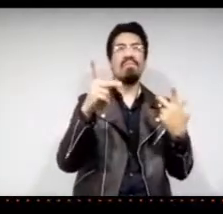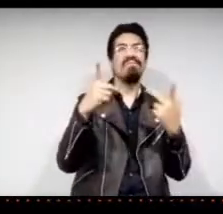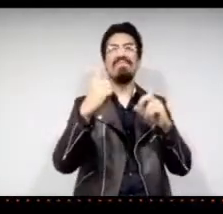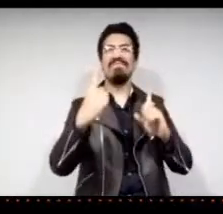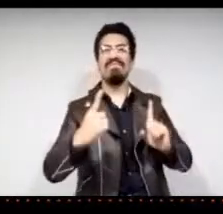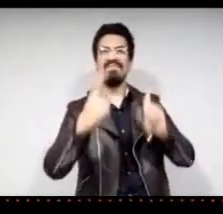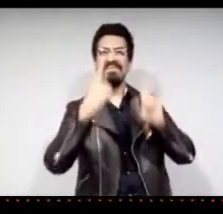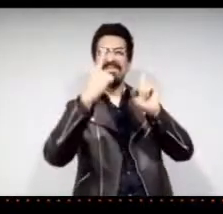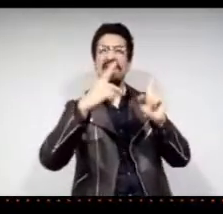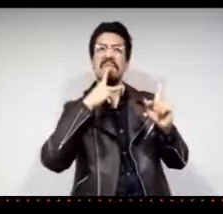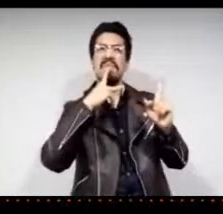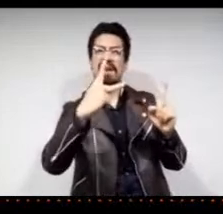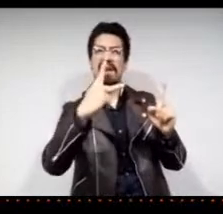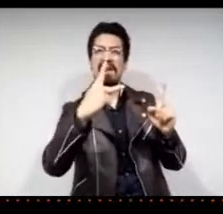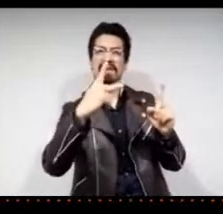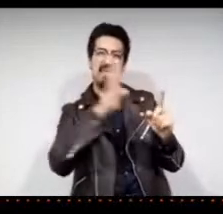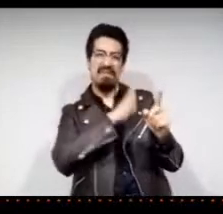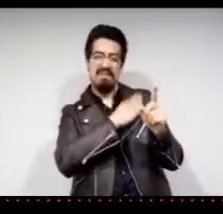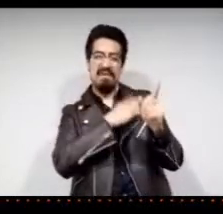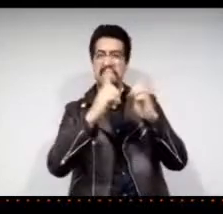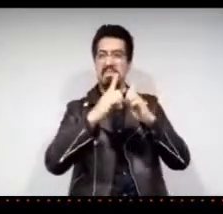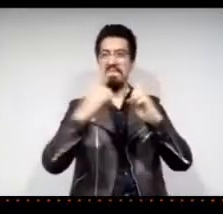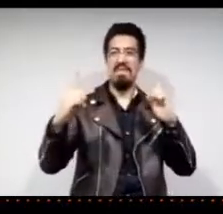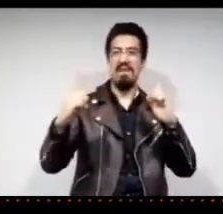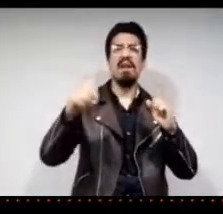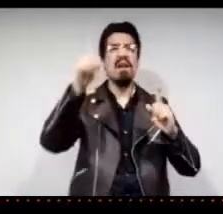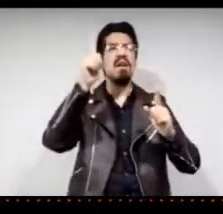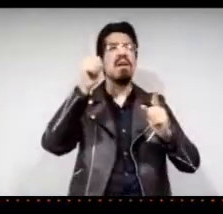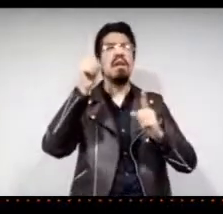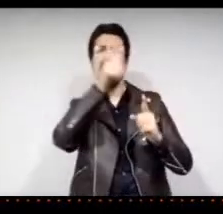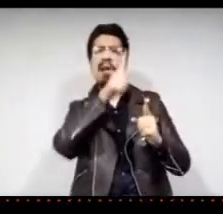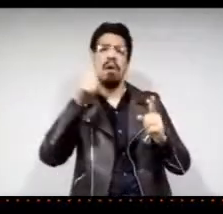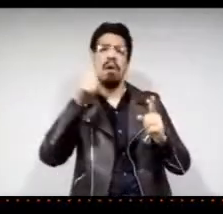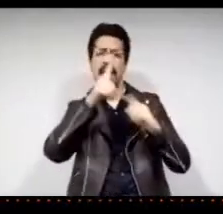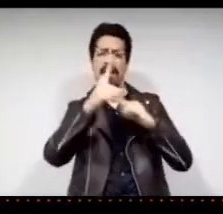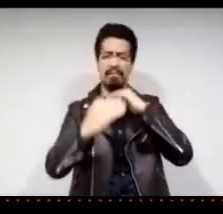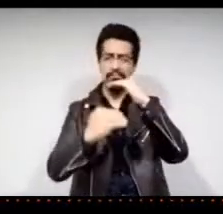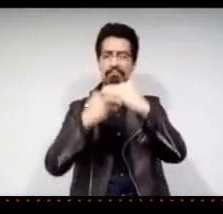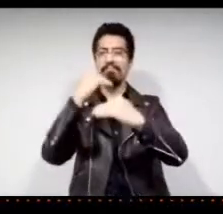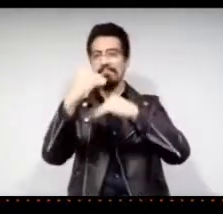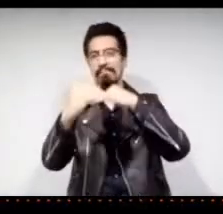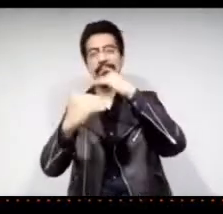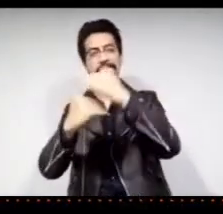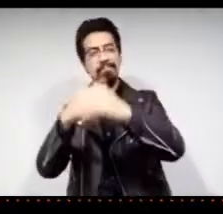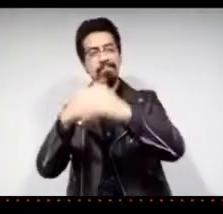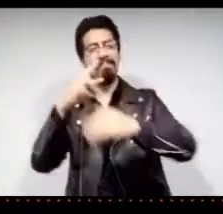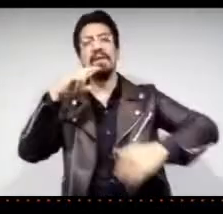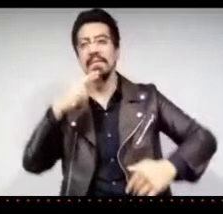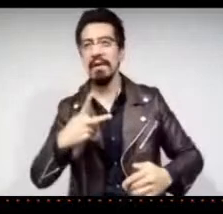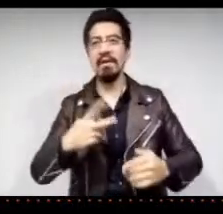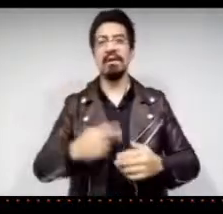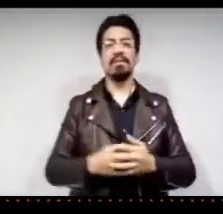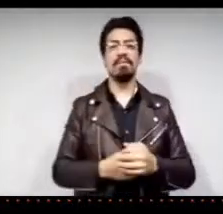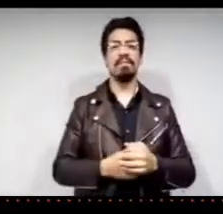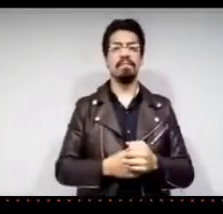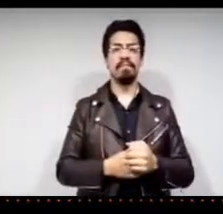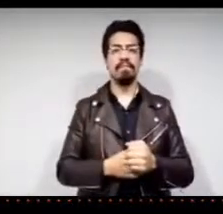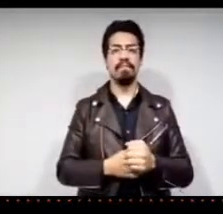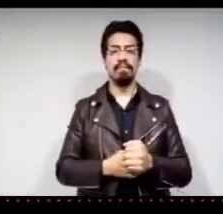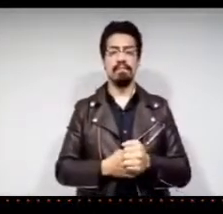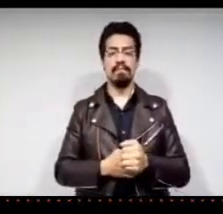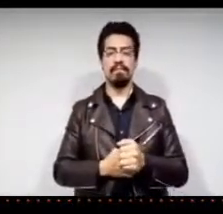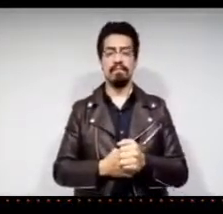contundentes, tenemos que ir madurando el lenguaje para poder comunicarlas mejor. Ahí le digo. Sí, creo que es un excelente